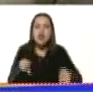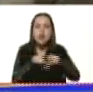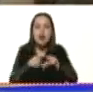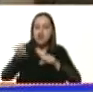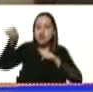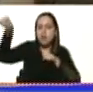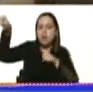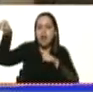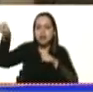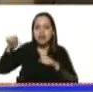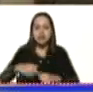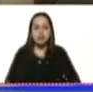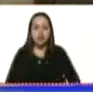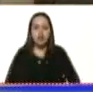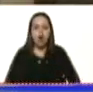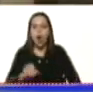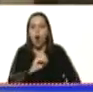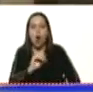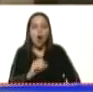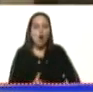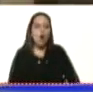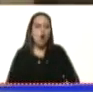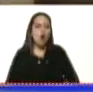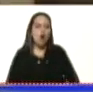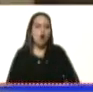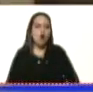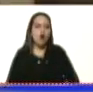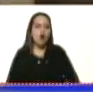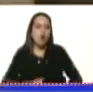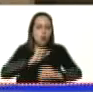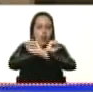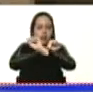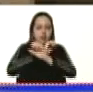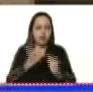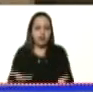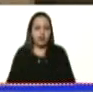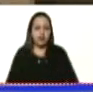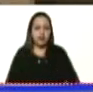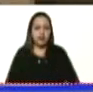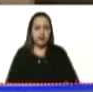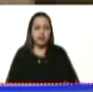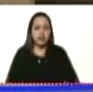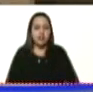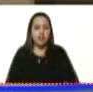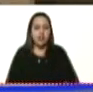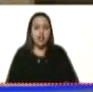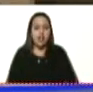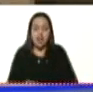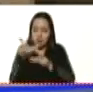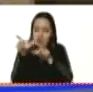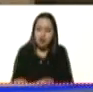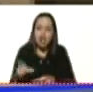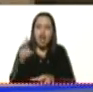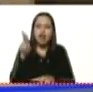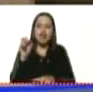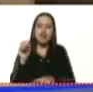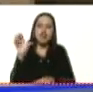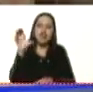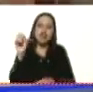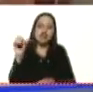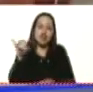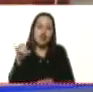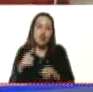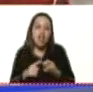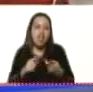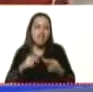No es la Batichica tampoco, no. Es Juan Germán Roscio, es Bolívar, es